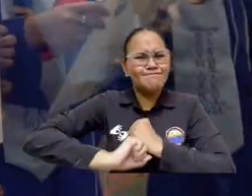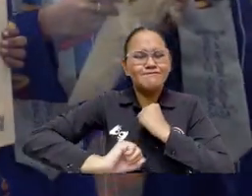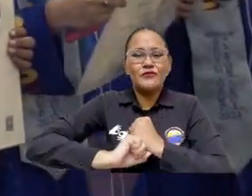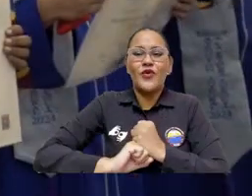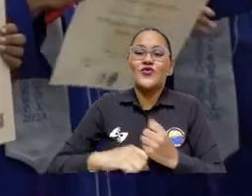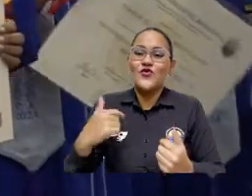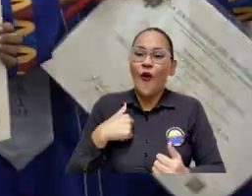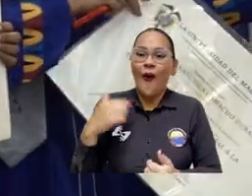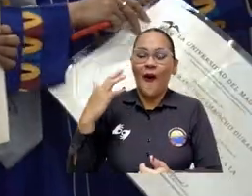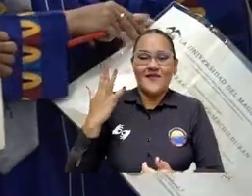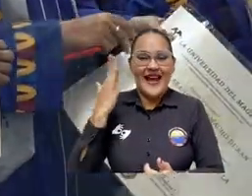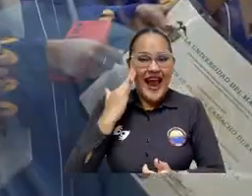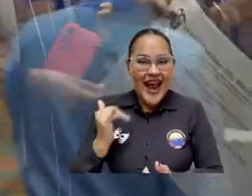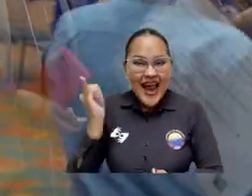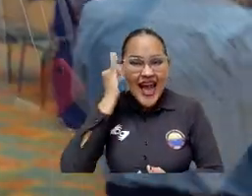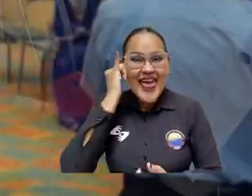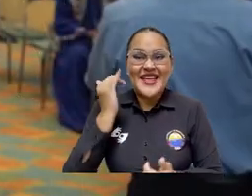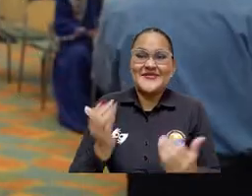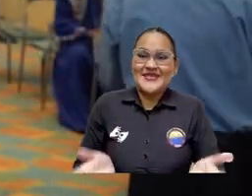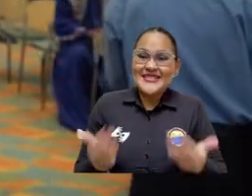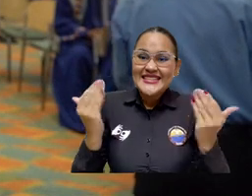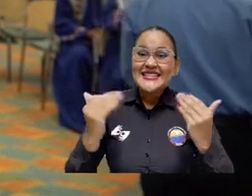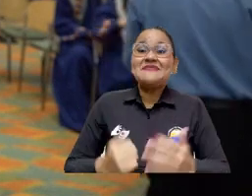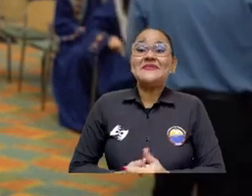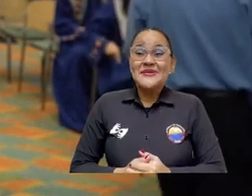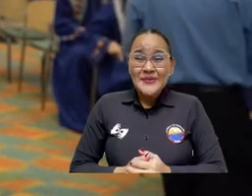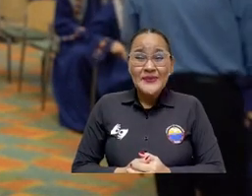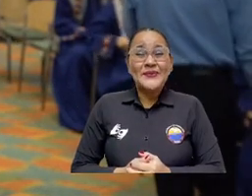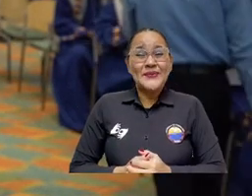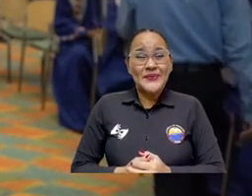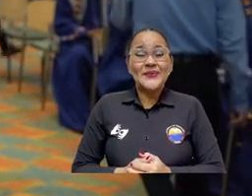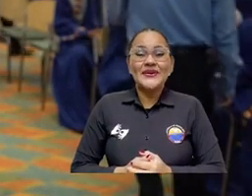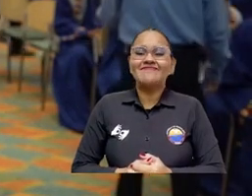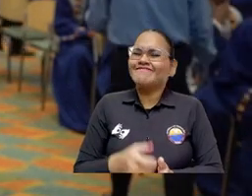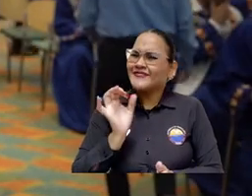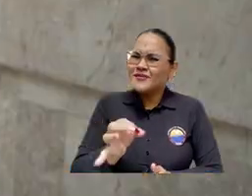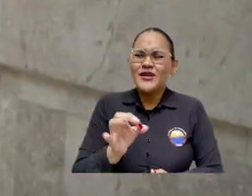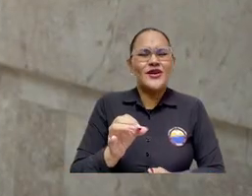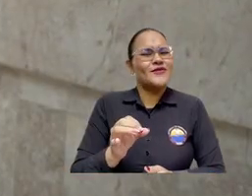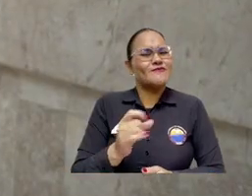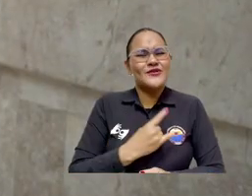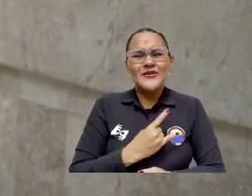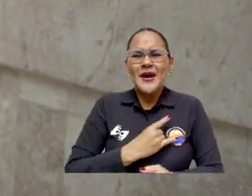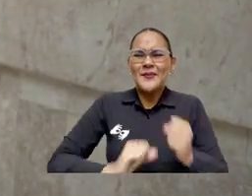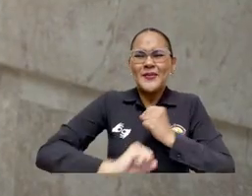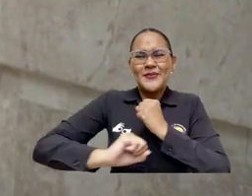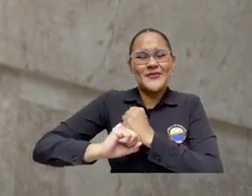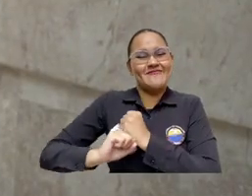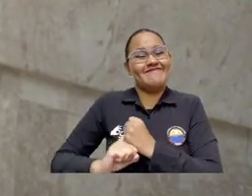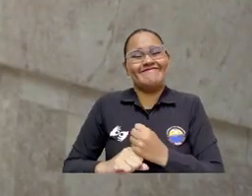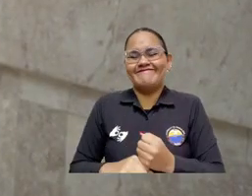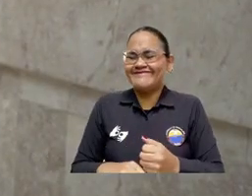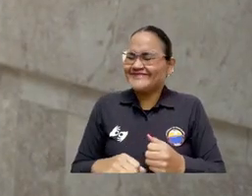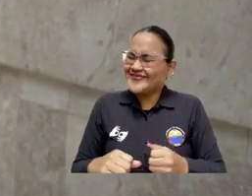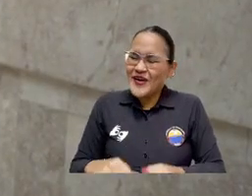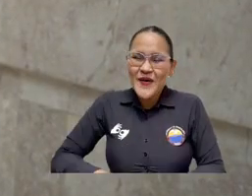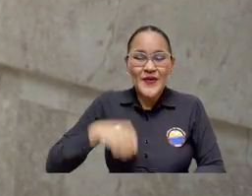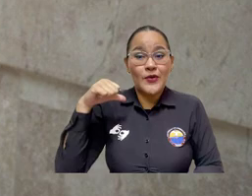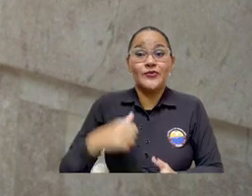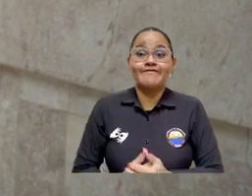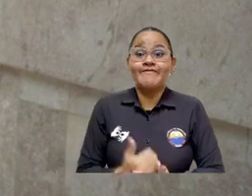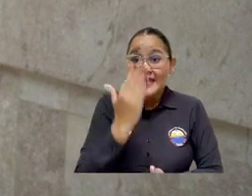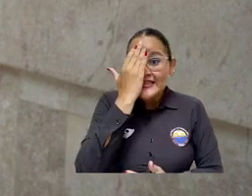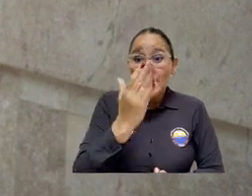académicos muy orgullosa de hacer parte de esta Alma Mater que siempre me ha apoyado saben que la Sierra Nevada